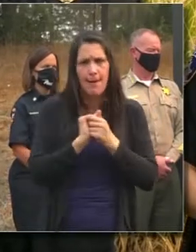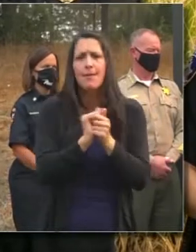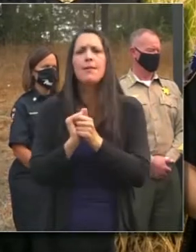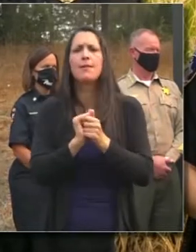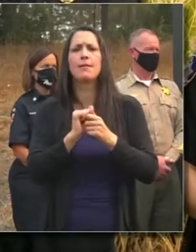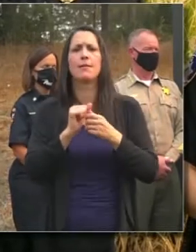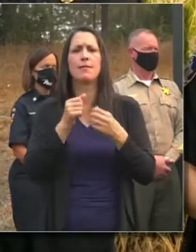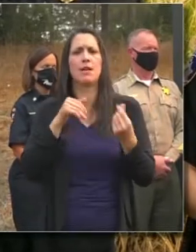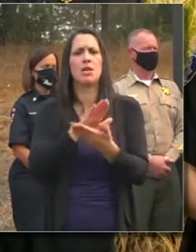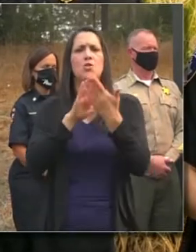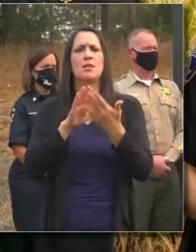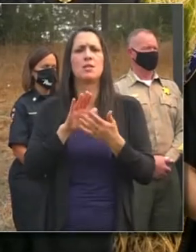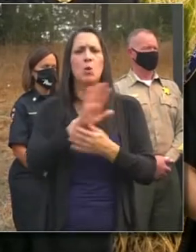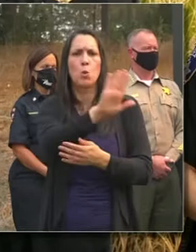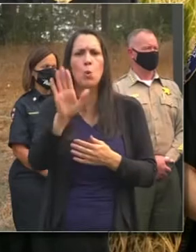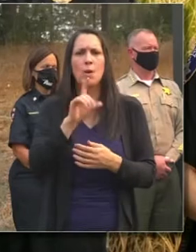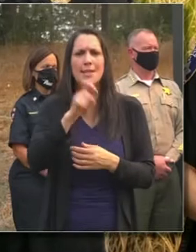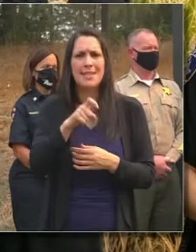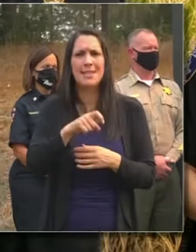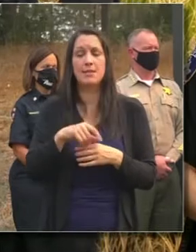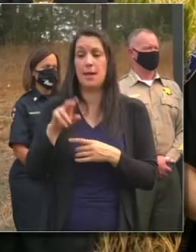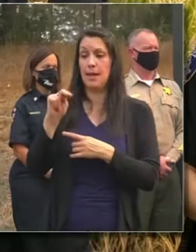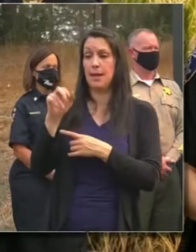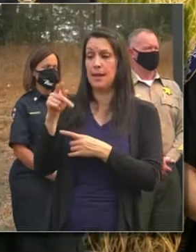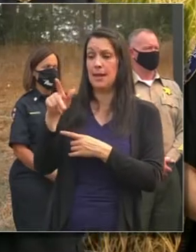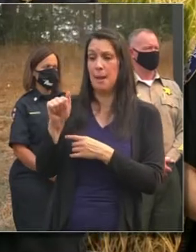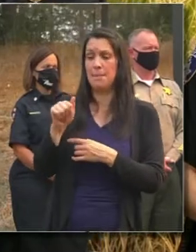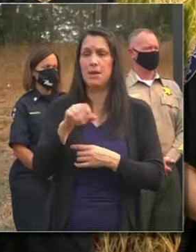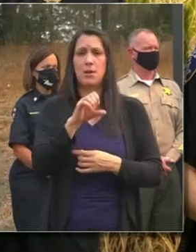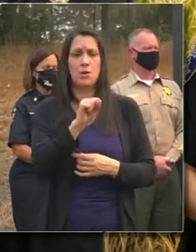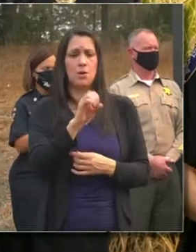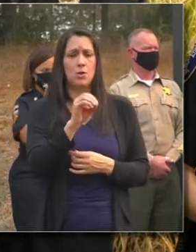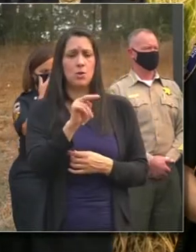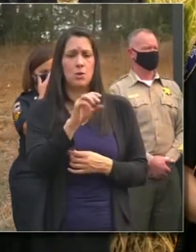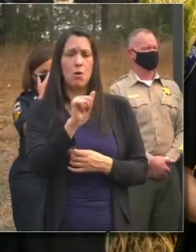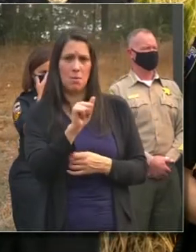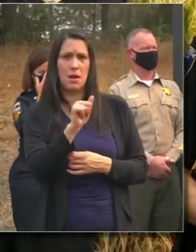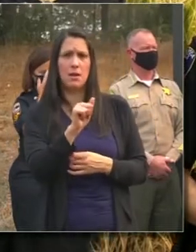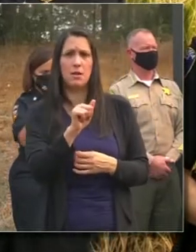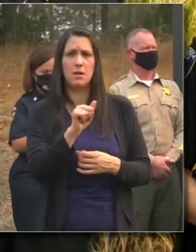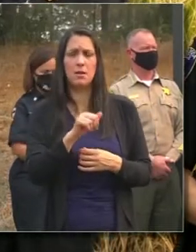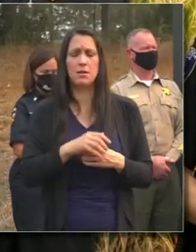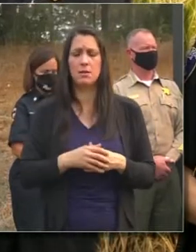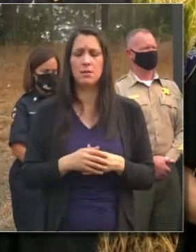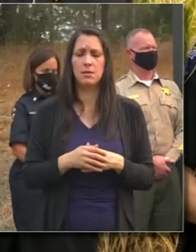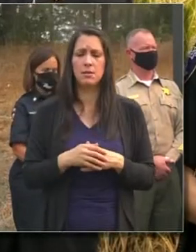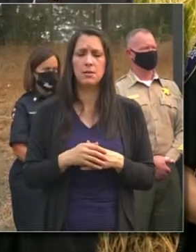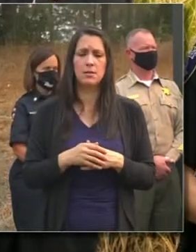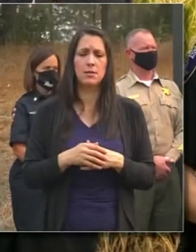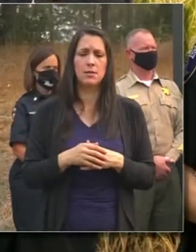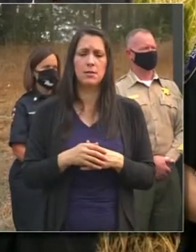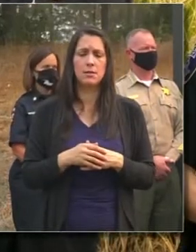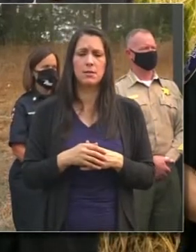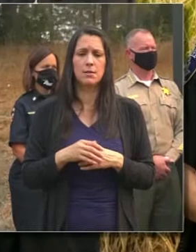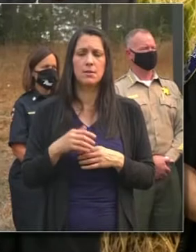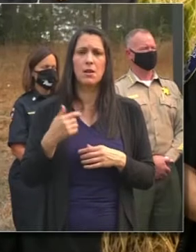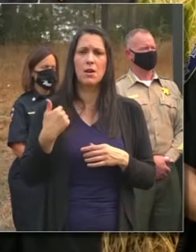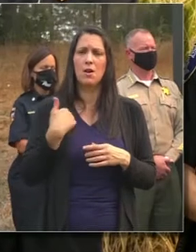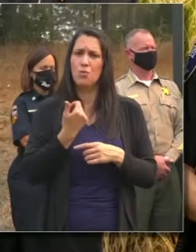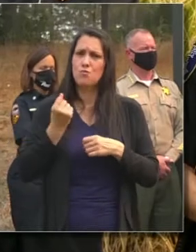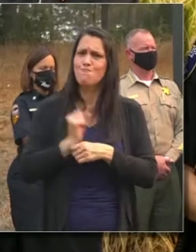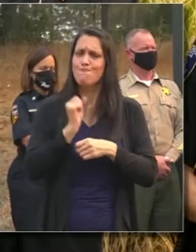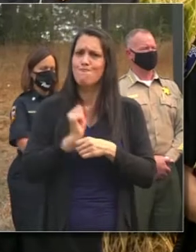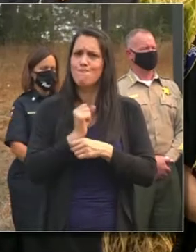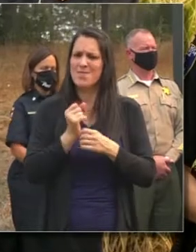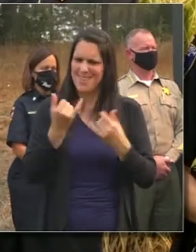como comunidad para resolver las necesidades de la comunidad tanto en napa como en sonoma y activamente estamos